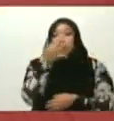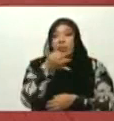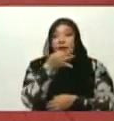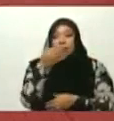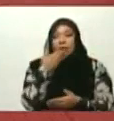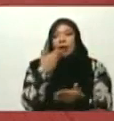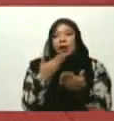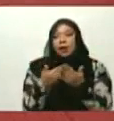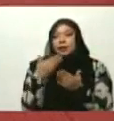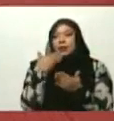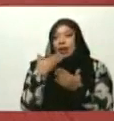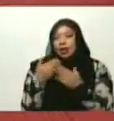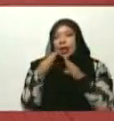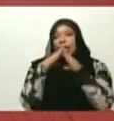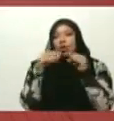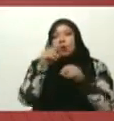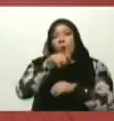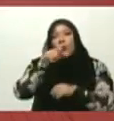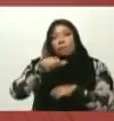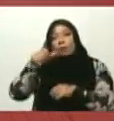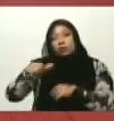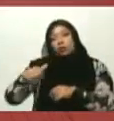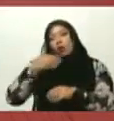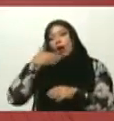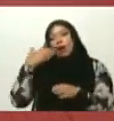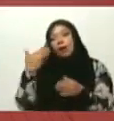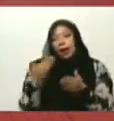Muchísimas gracias a todas y a todos.